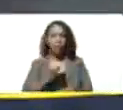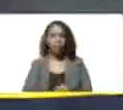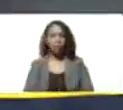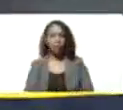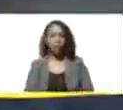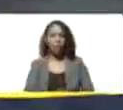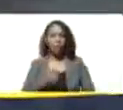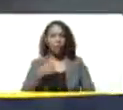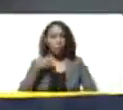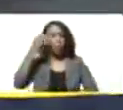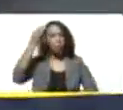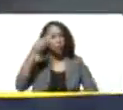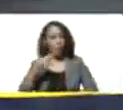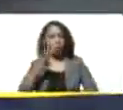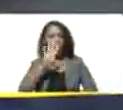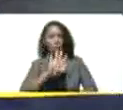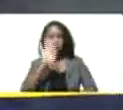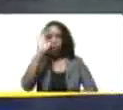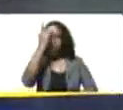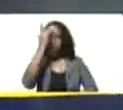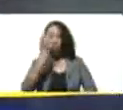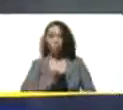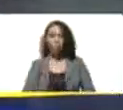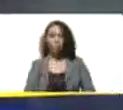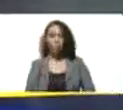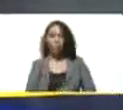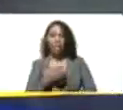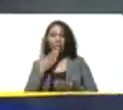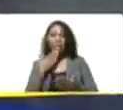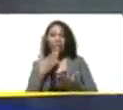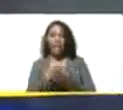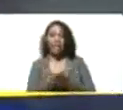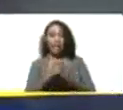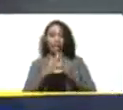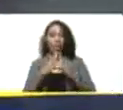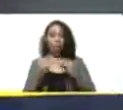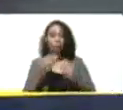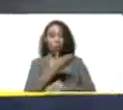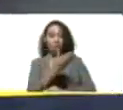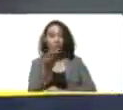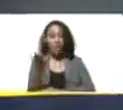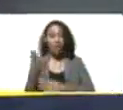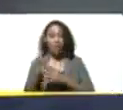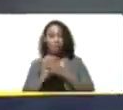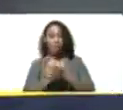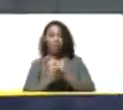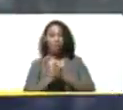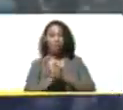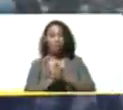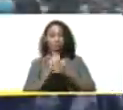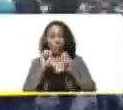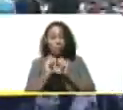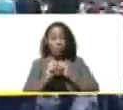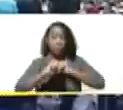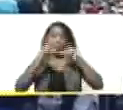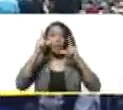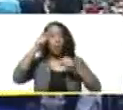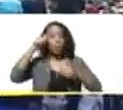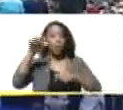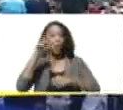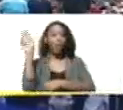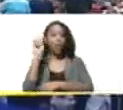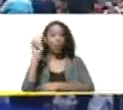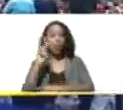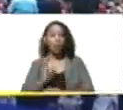Yo creo que el 4 de febrero, gracias a todos ustedes, compañeros, despertó el pueblo de